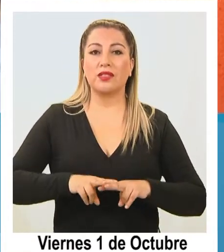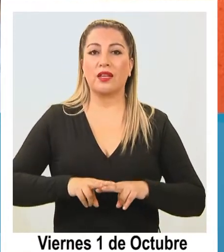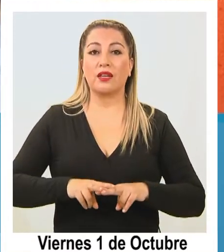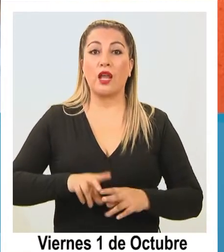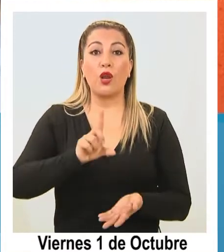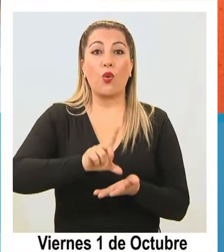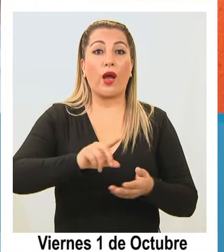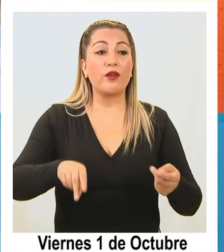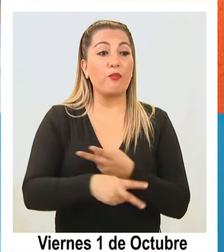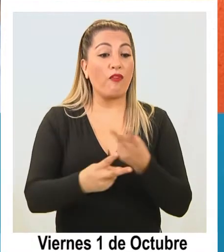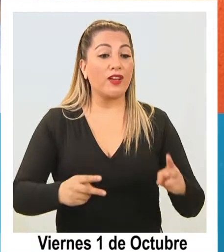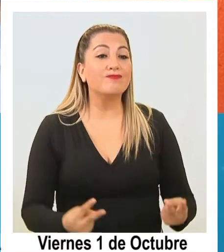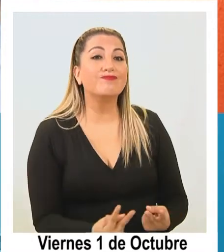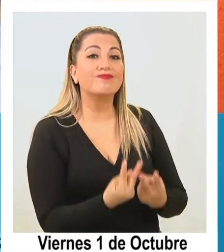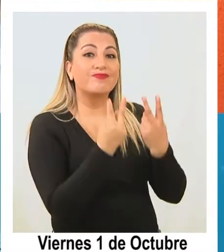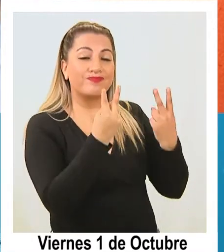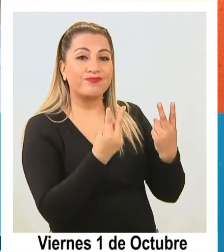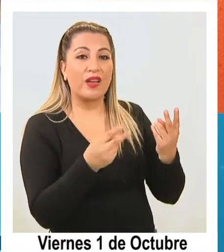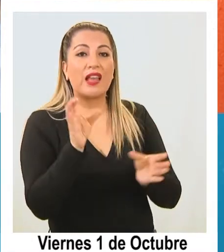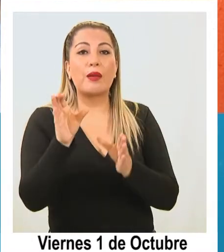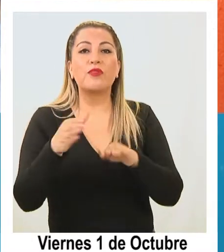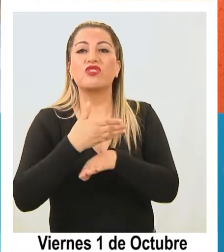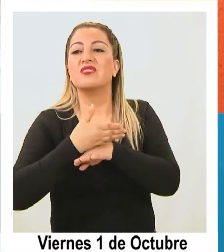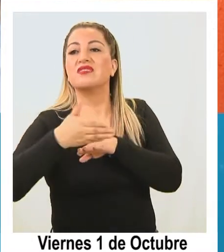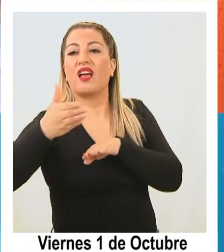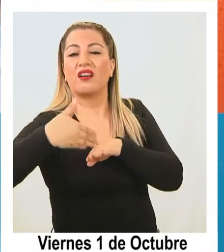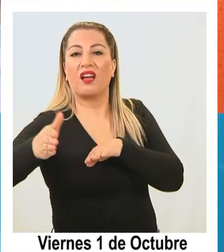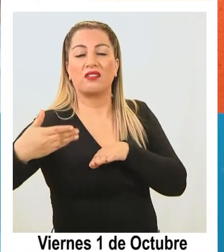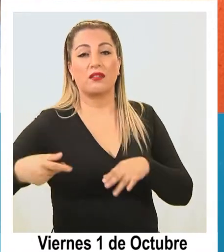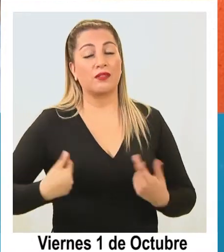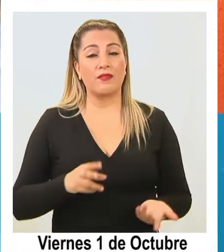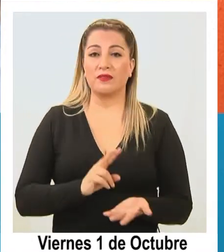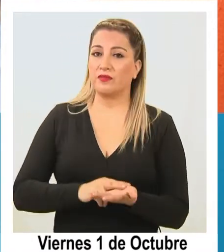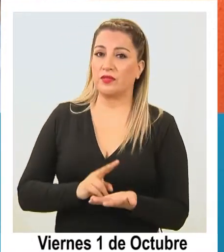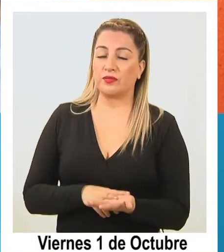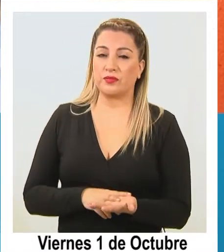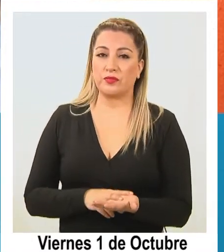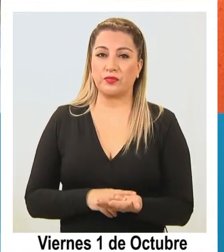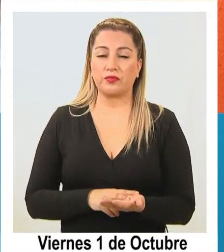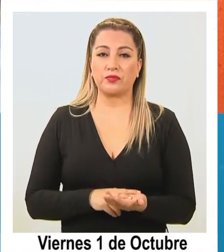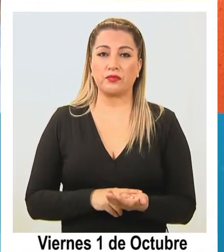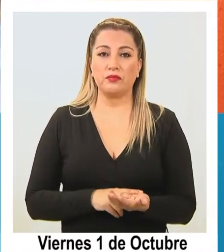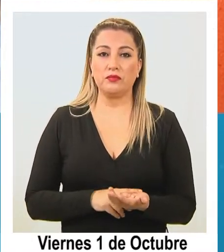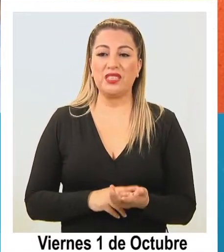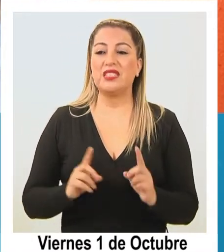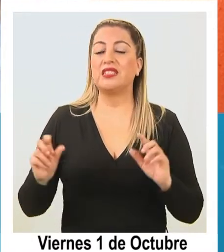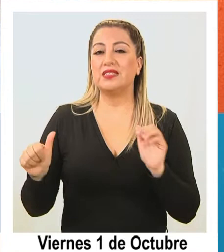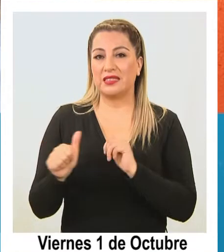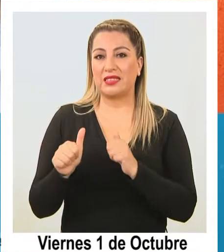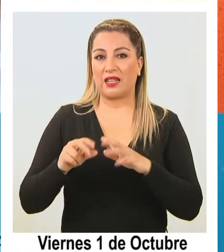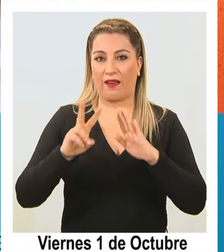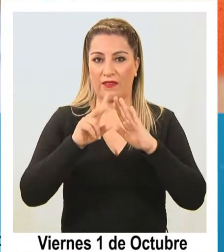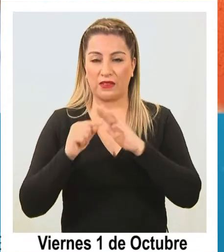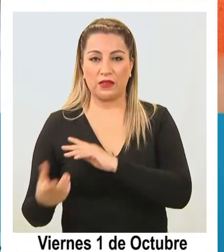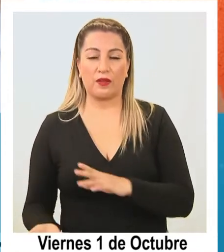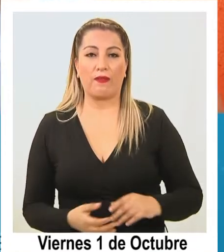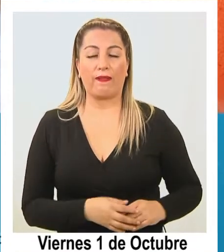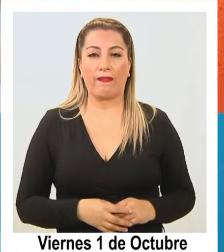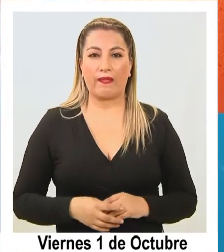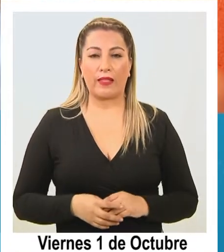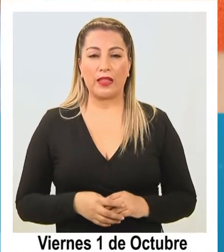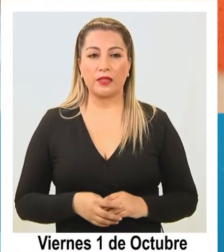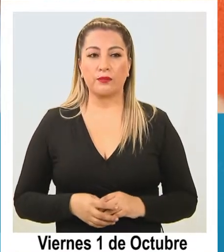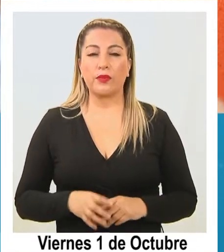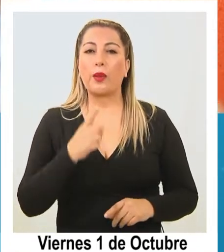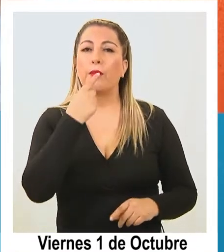de los espacios públicos y de sacar este tipo de gente que estaba ahí definitivamente del vecindario. Uh-huh. Y la